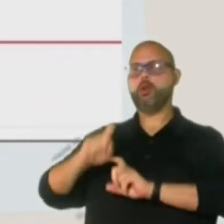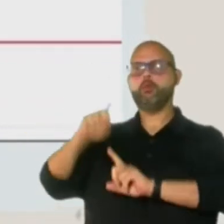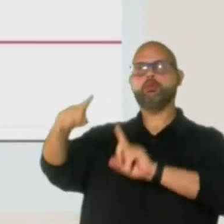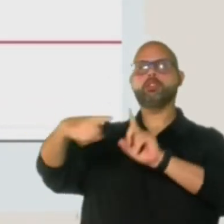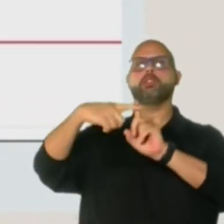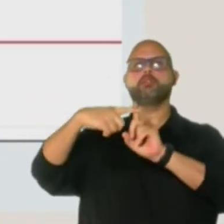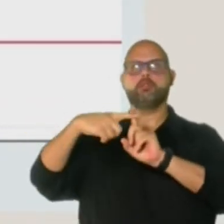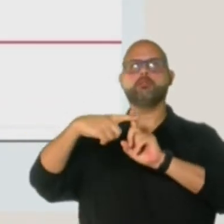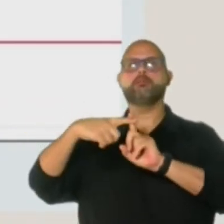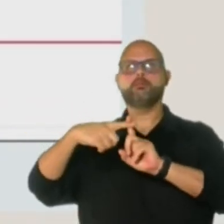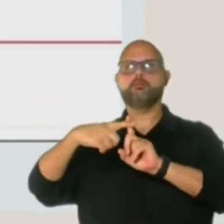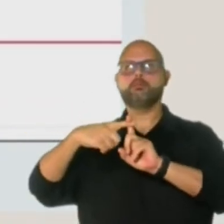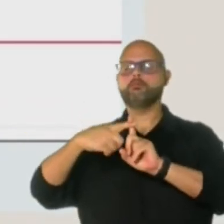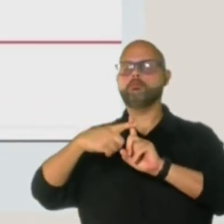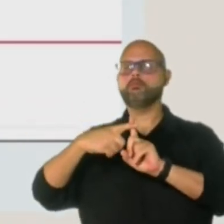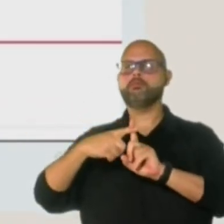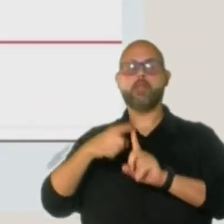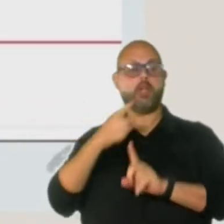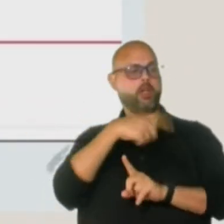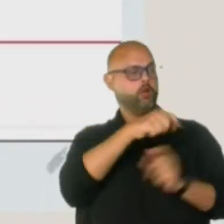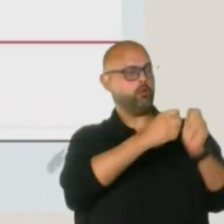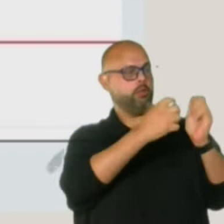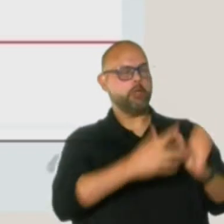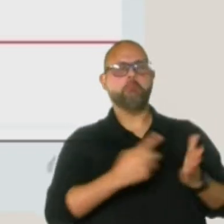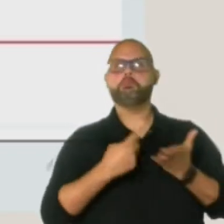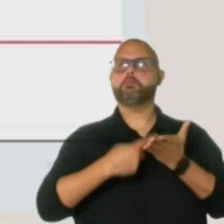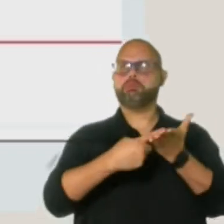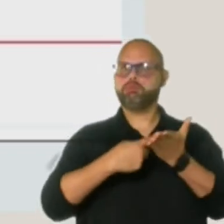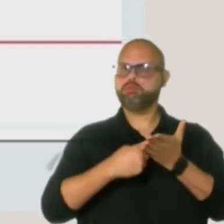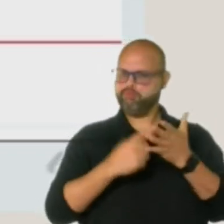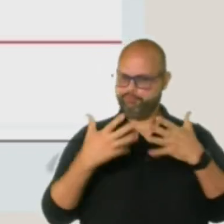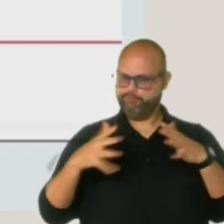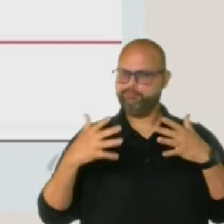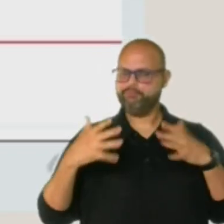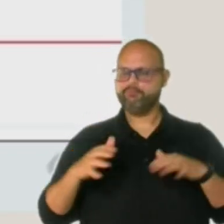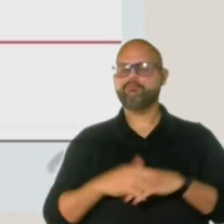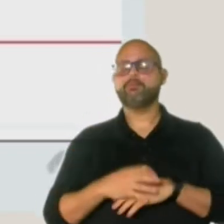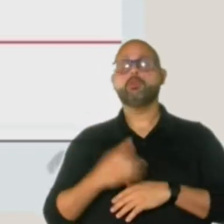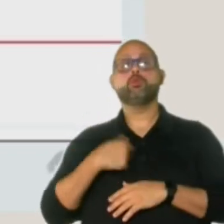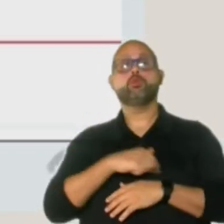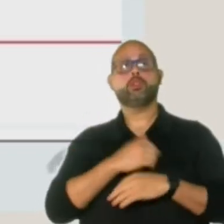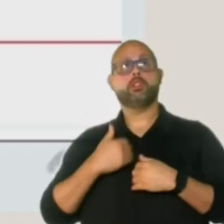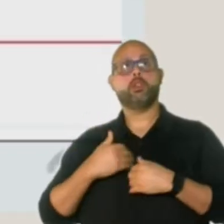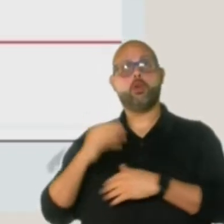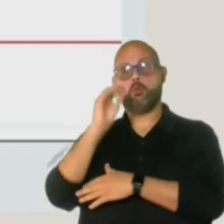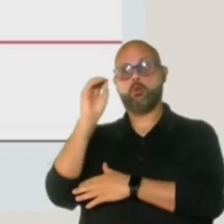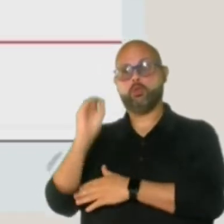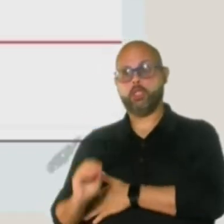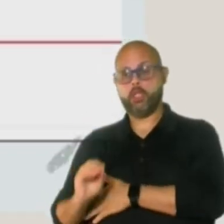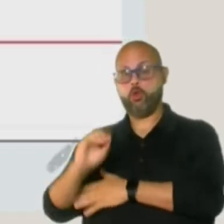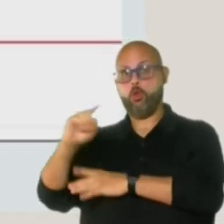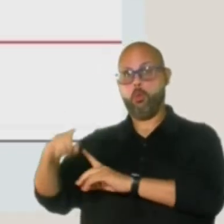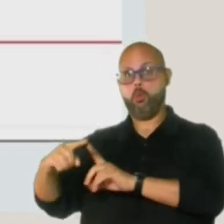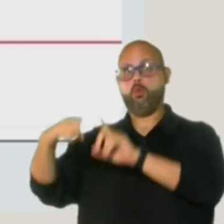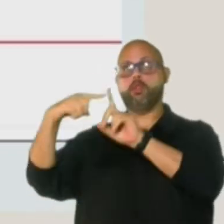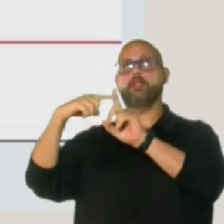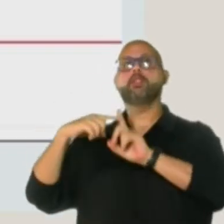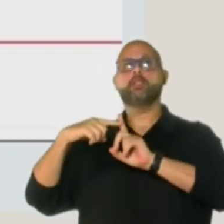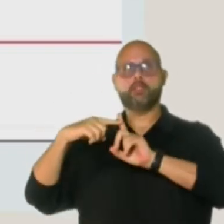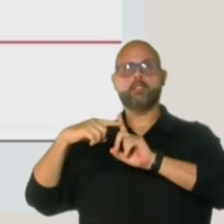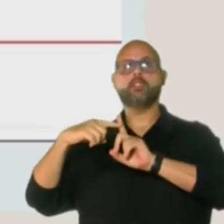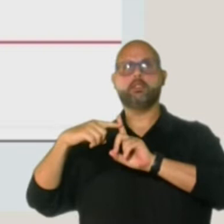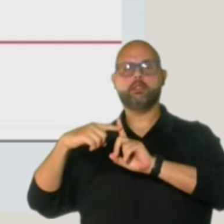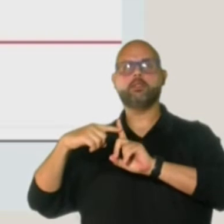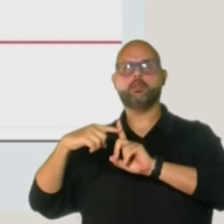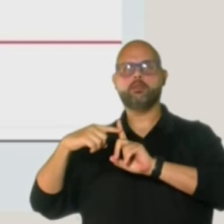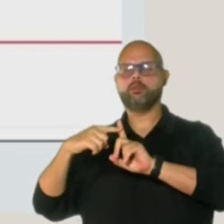compañeros hablaron sobre este tema. Al principio teníamos un porciento de positividad, que es el número de